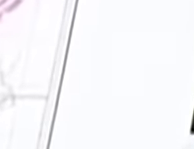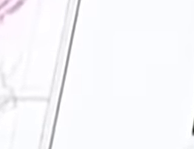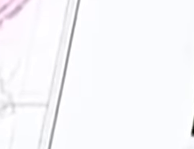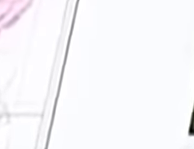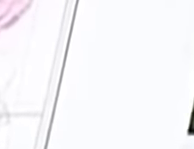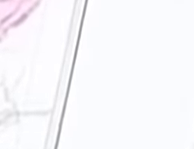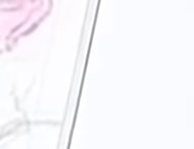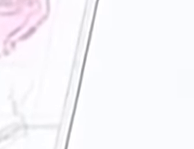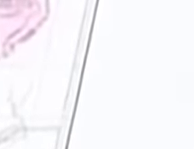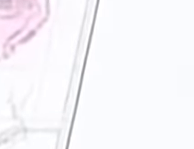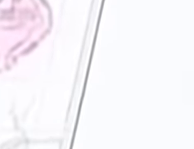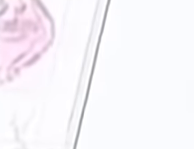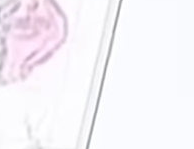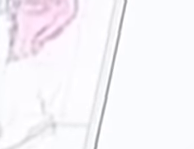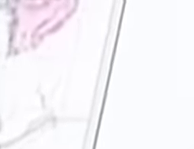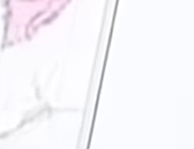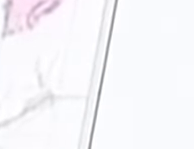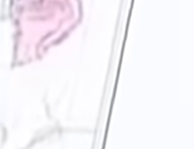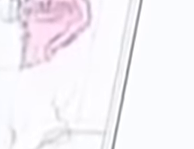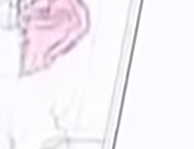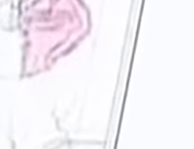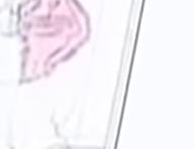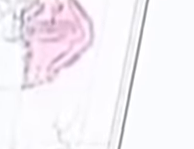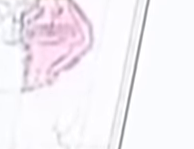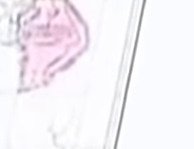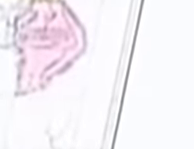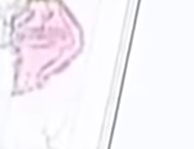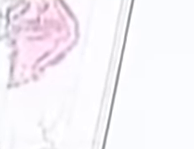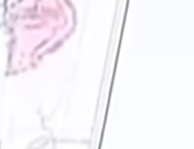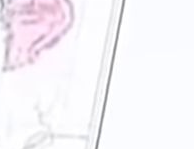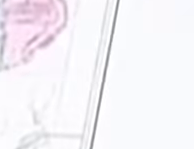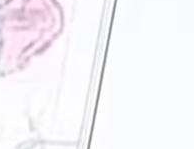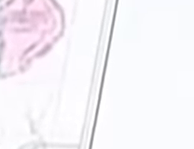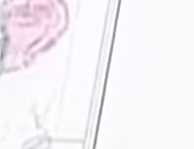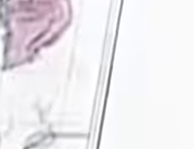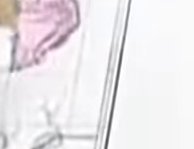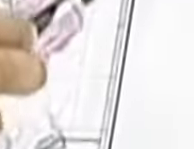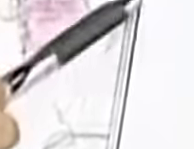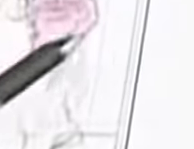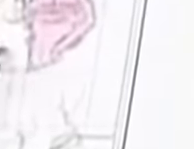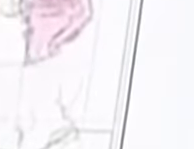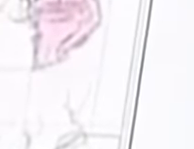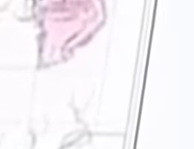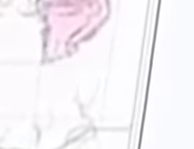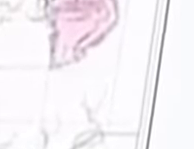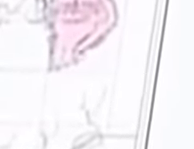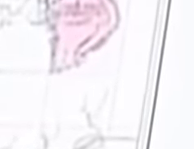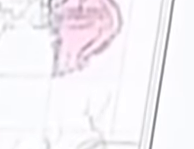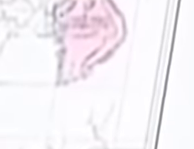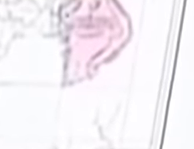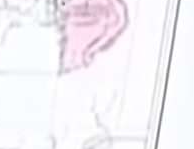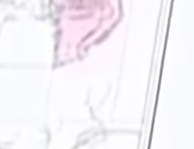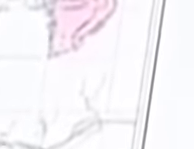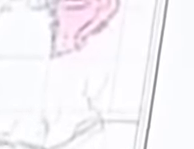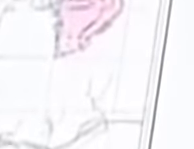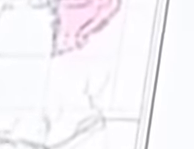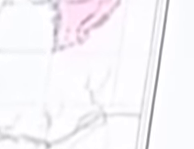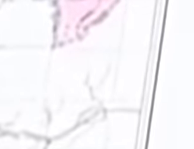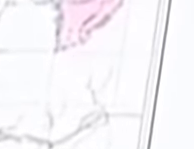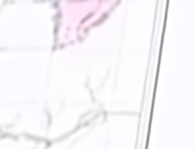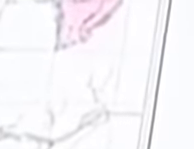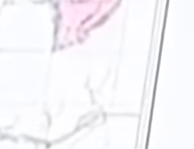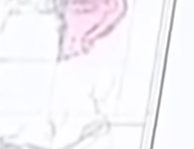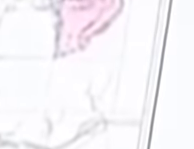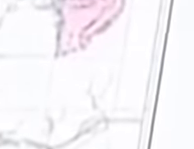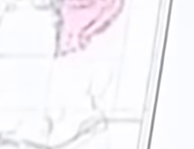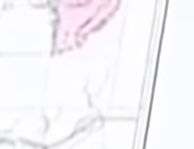y que tenía al istmo de Panamá y buena parte de Centroamérica. Miren esto, esto era una cosa impresionante. Nacimos como una